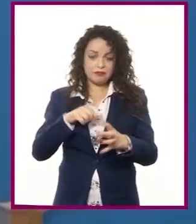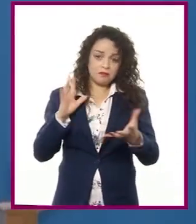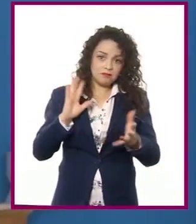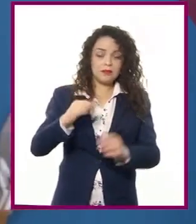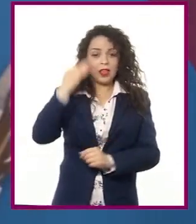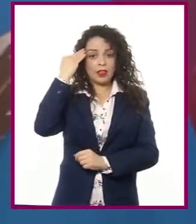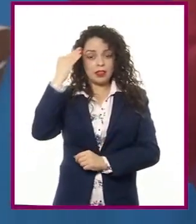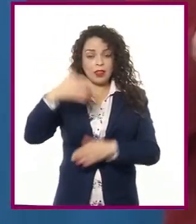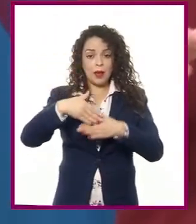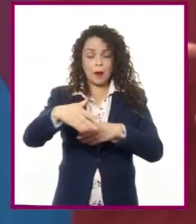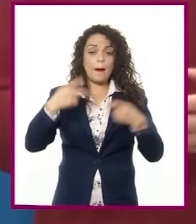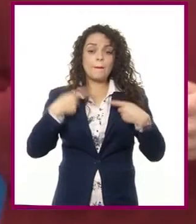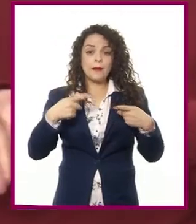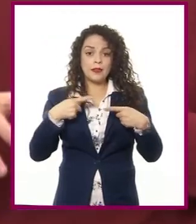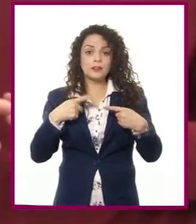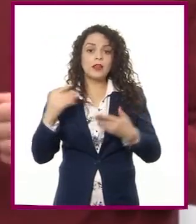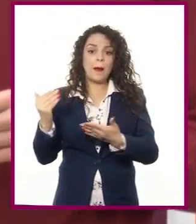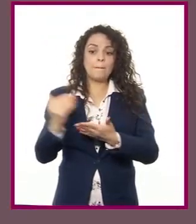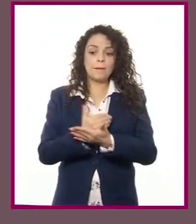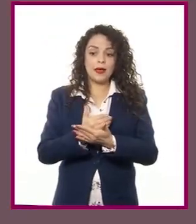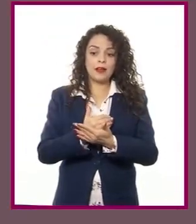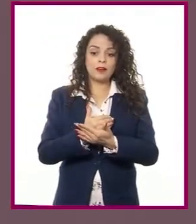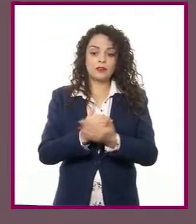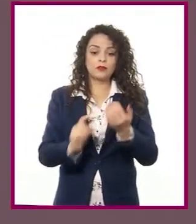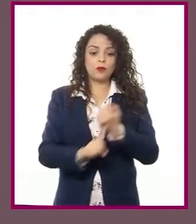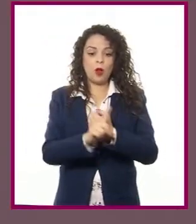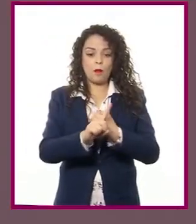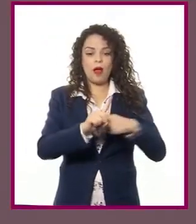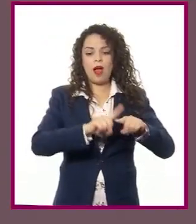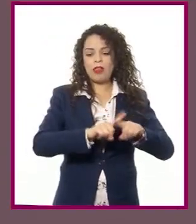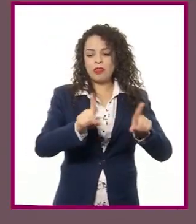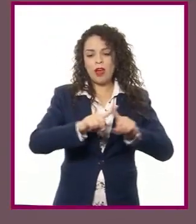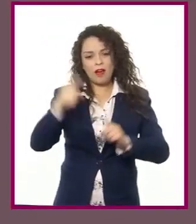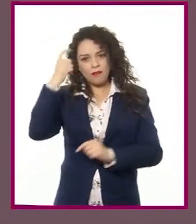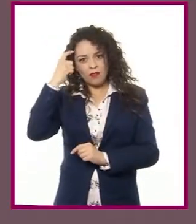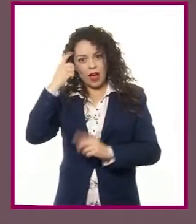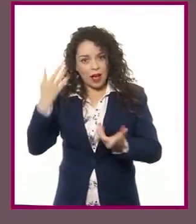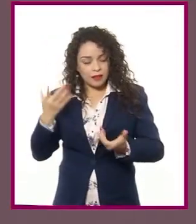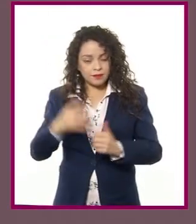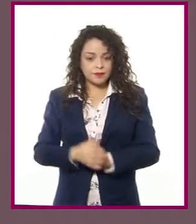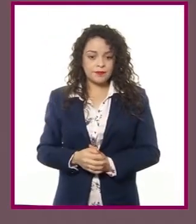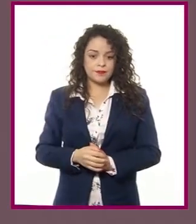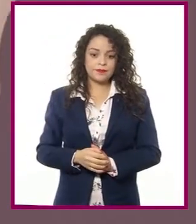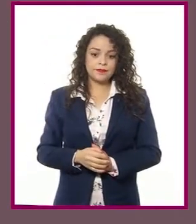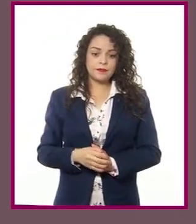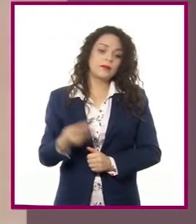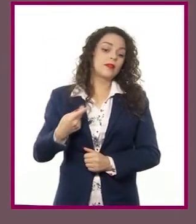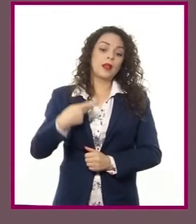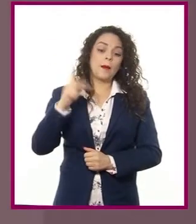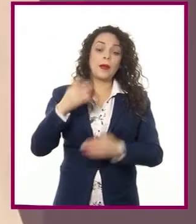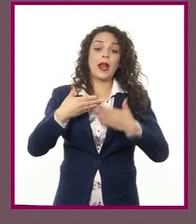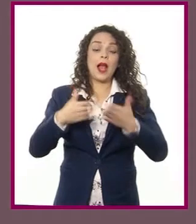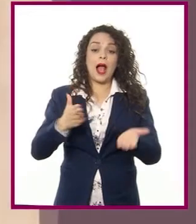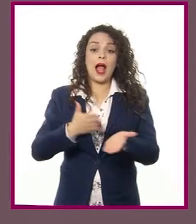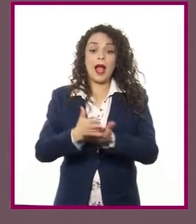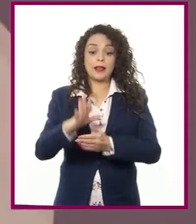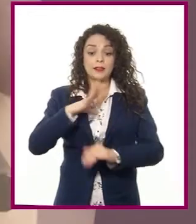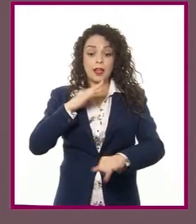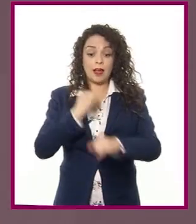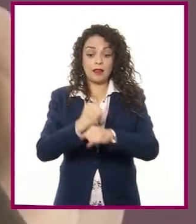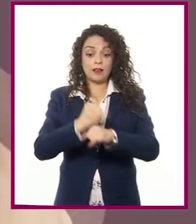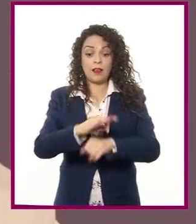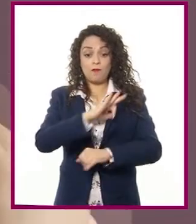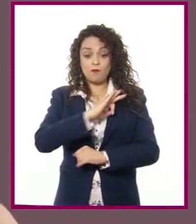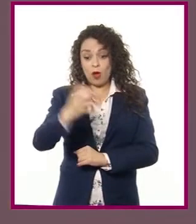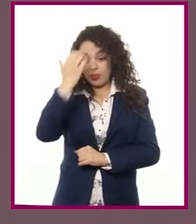personas tendrían menos diferencias. Aunque es cierto que, debido al acceso que tenemos al Internet, es posible conocer